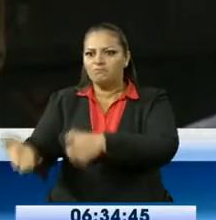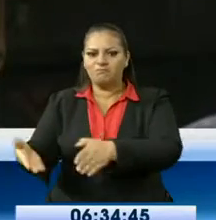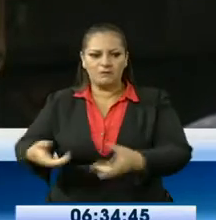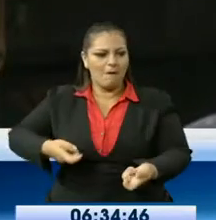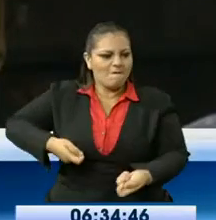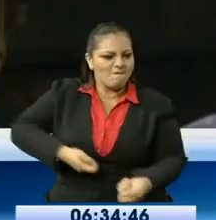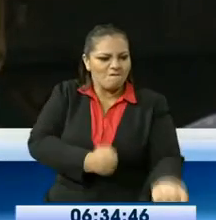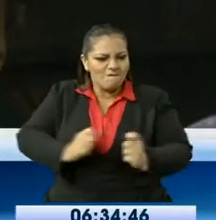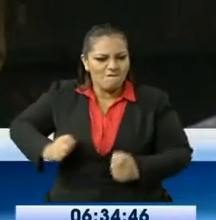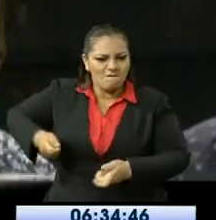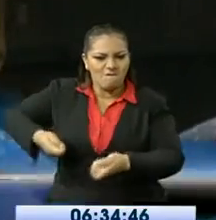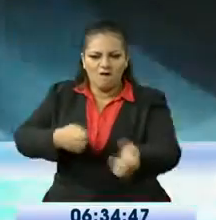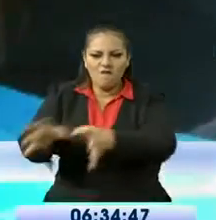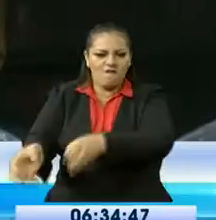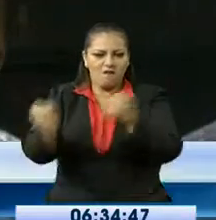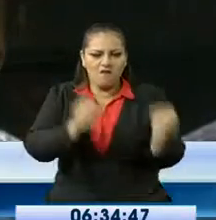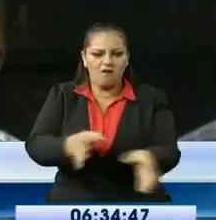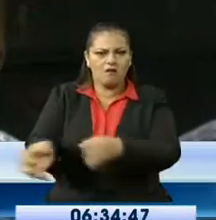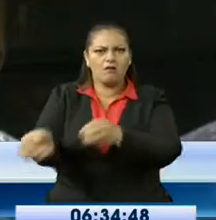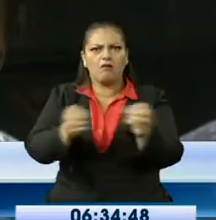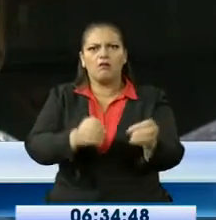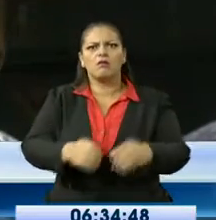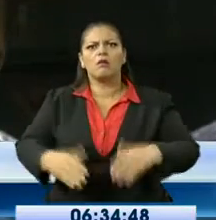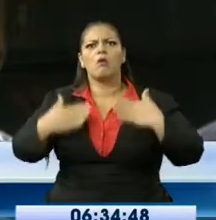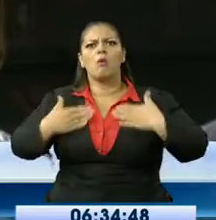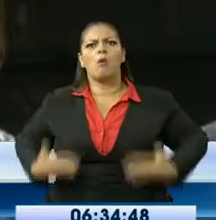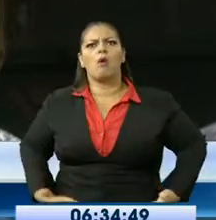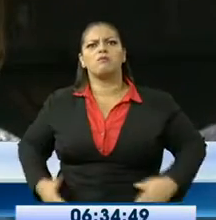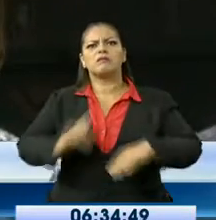estaban desnudos, torturados,